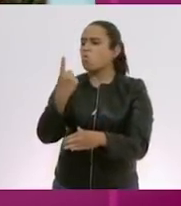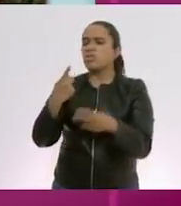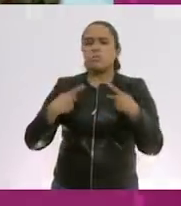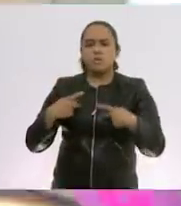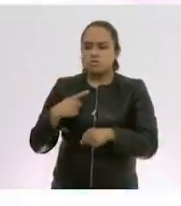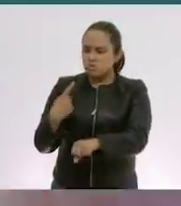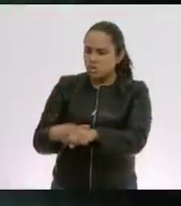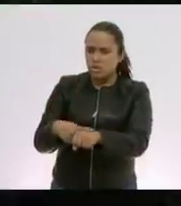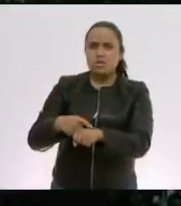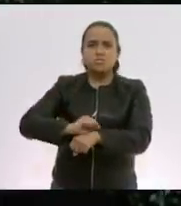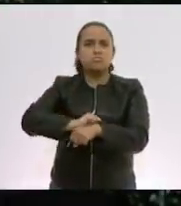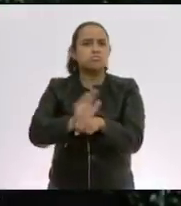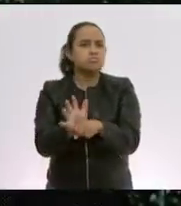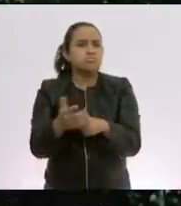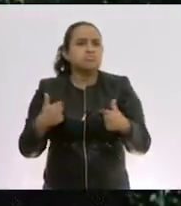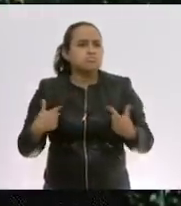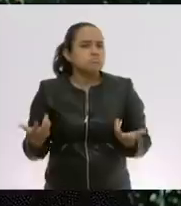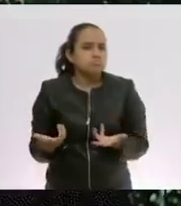COVID-19?